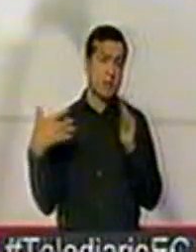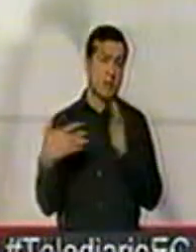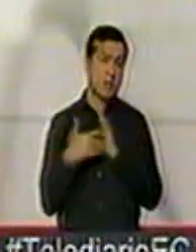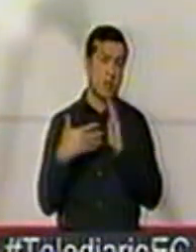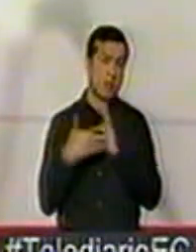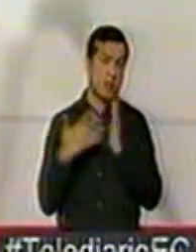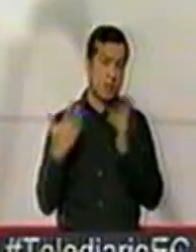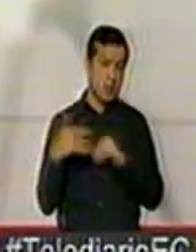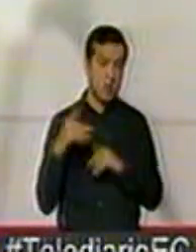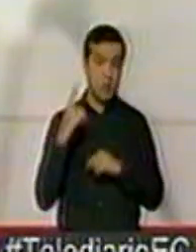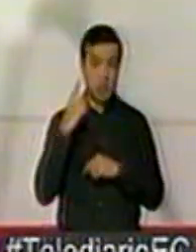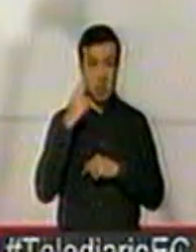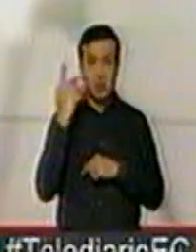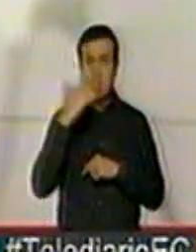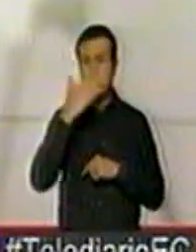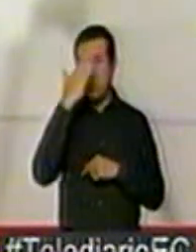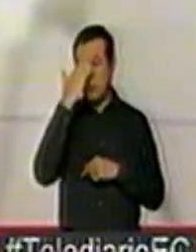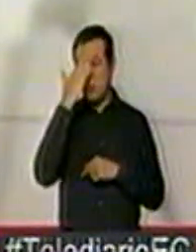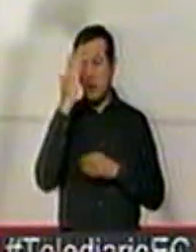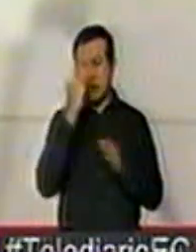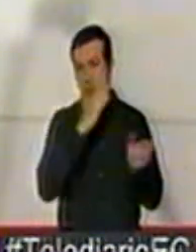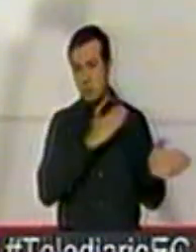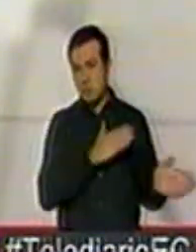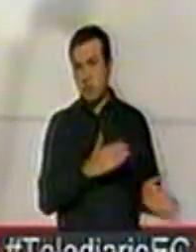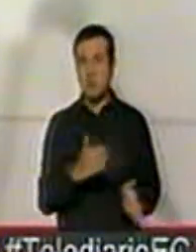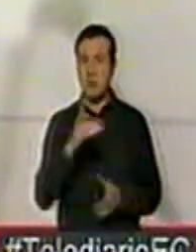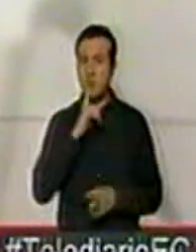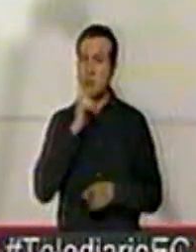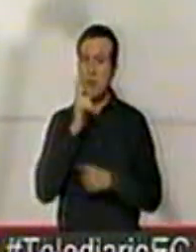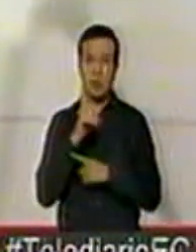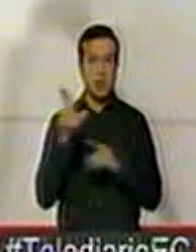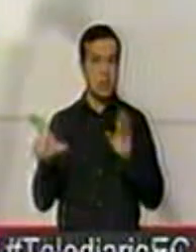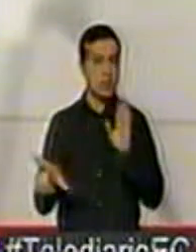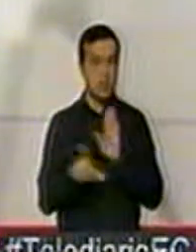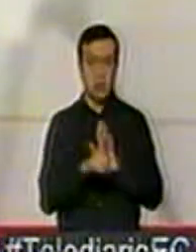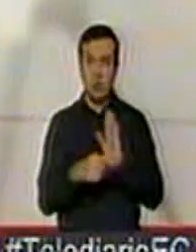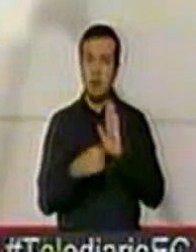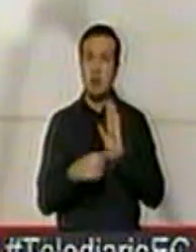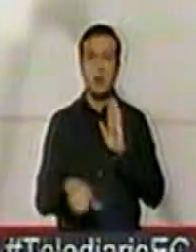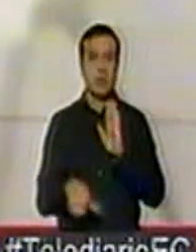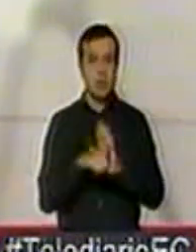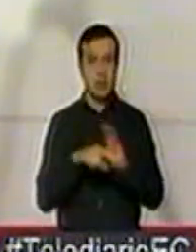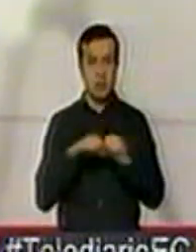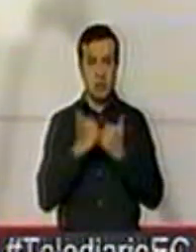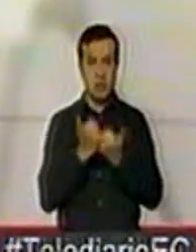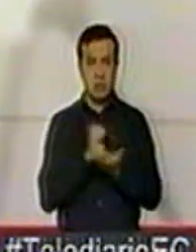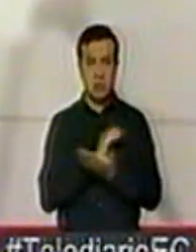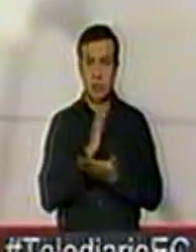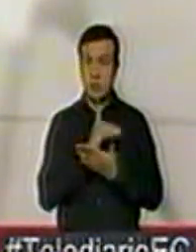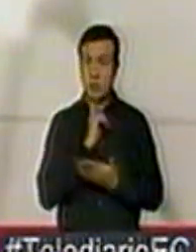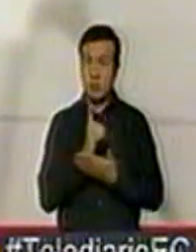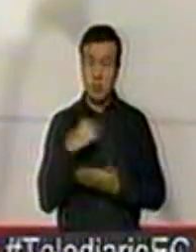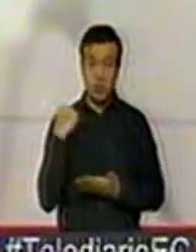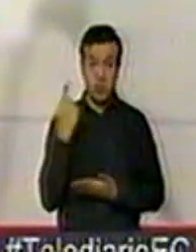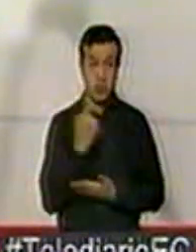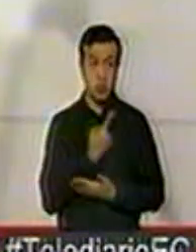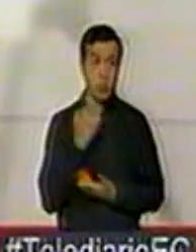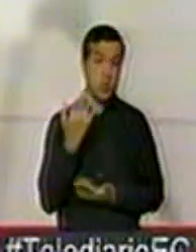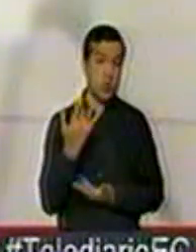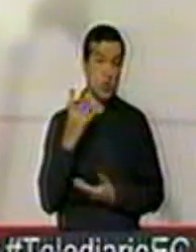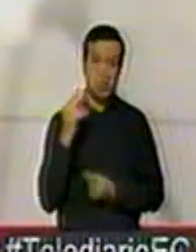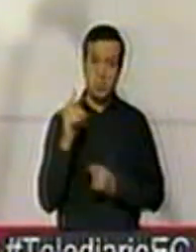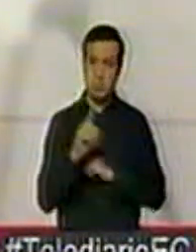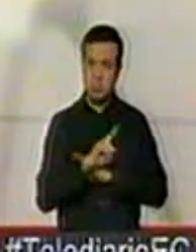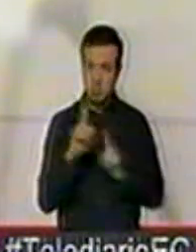actuemos. Cuando uno está convencido de lo que hace, cumpliendo la ley, esta vez como asambleístas, nosotros no debemos detenernos en la tarea